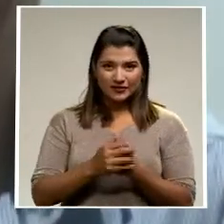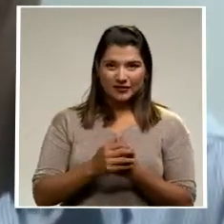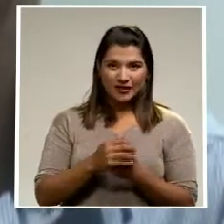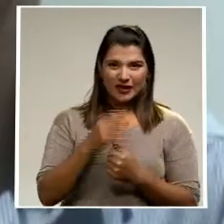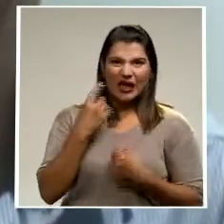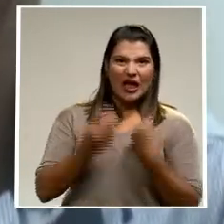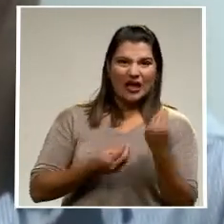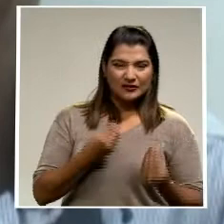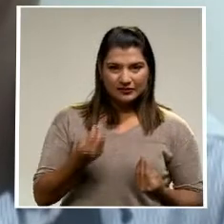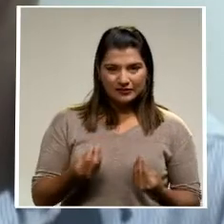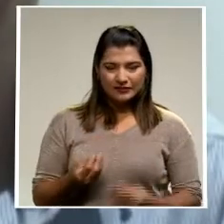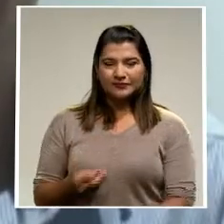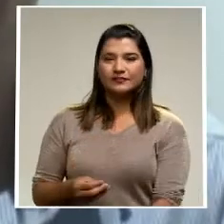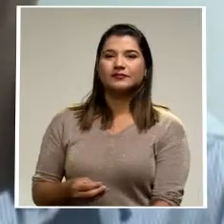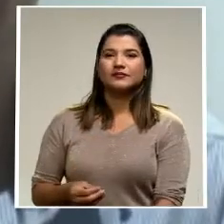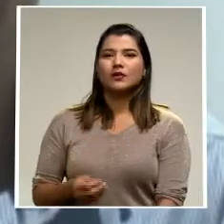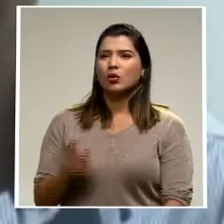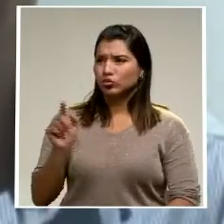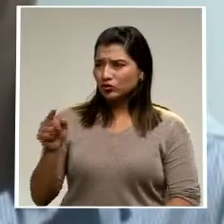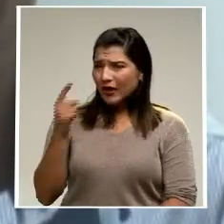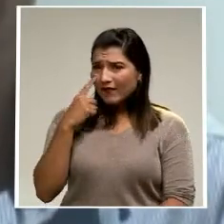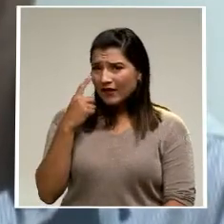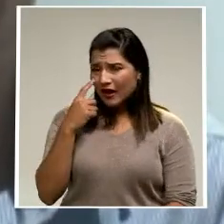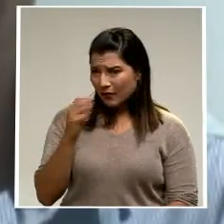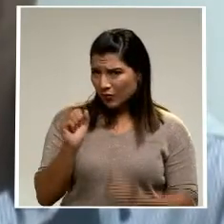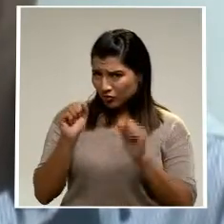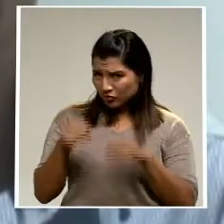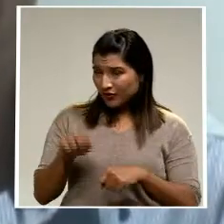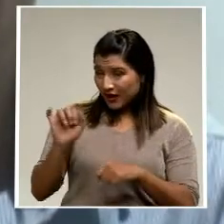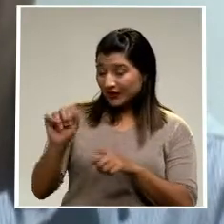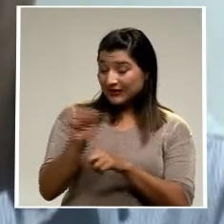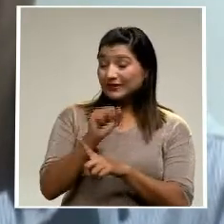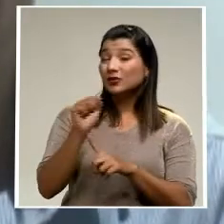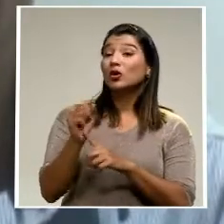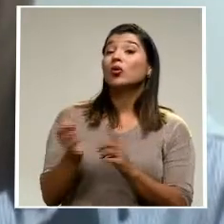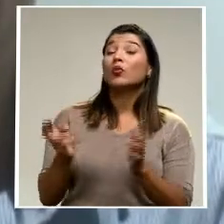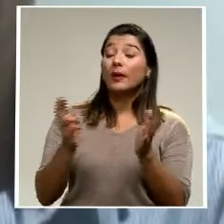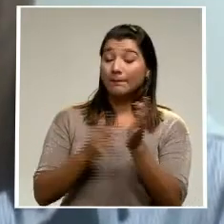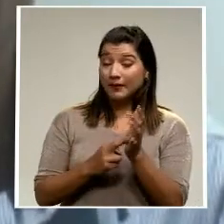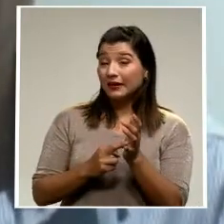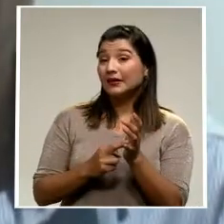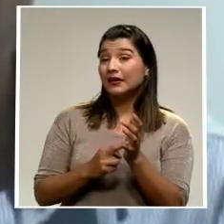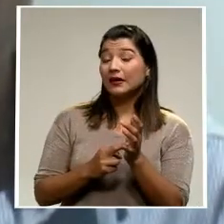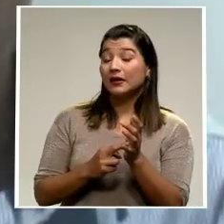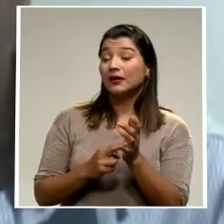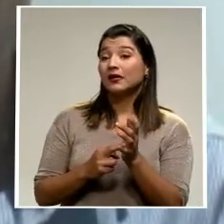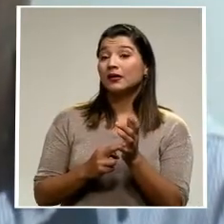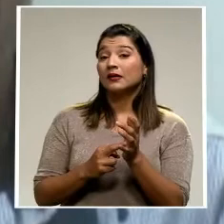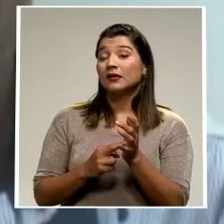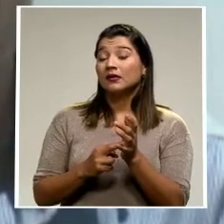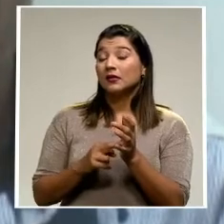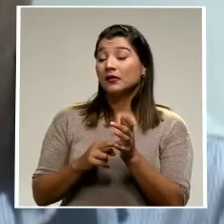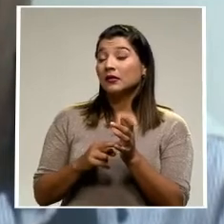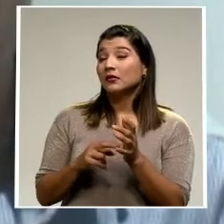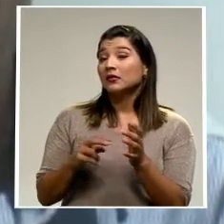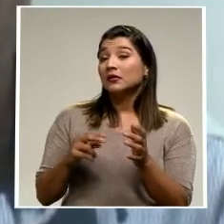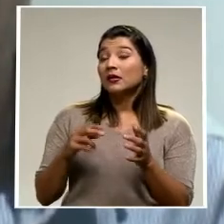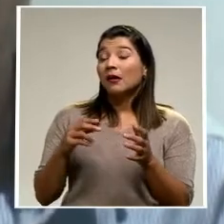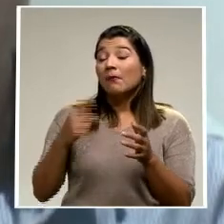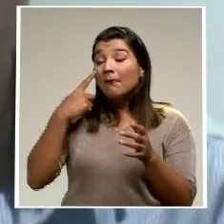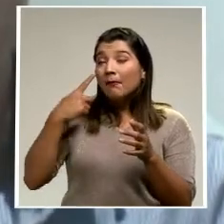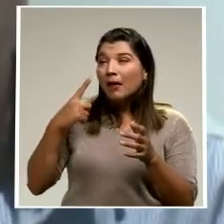hace. ¿Ves posible que se repita ese escenario de conmoción